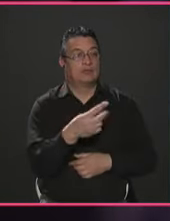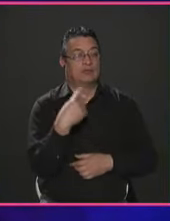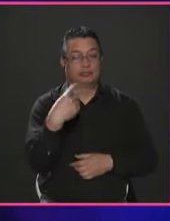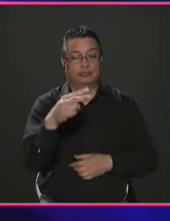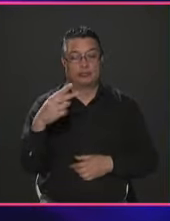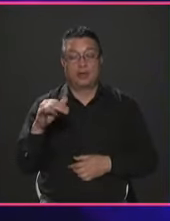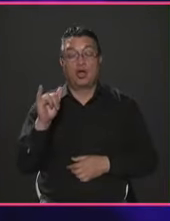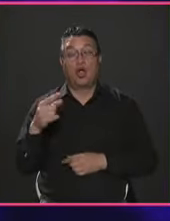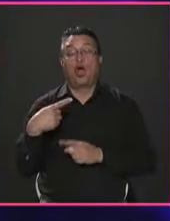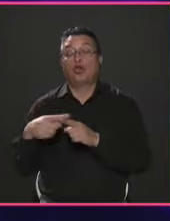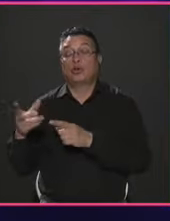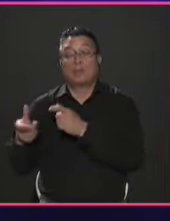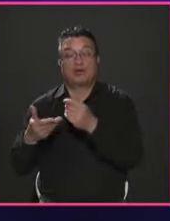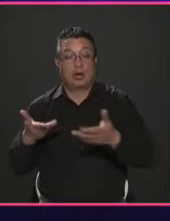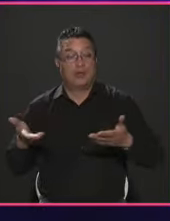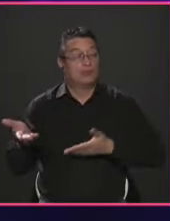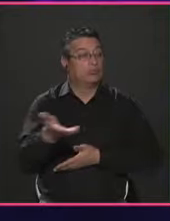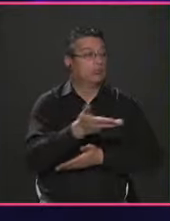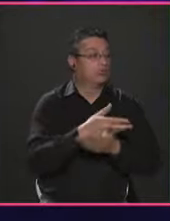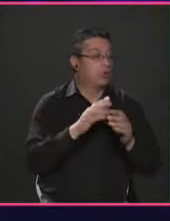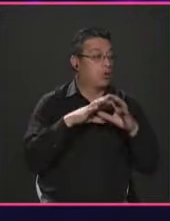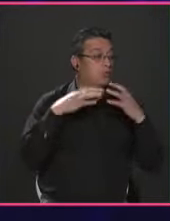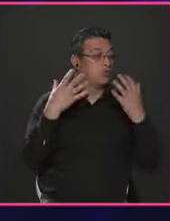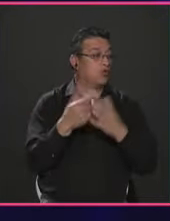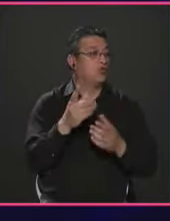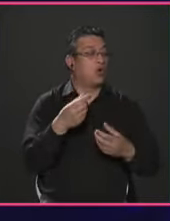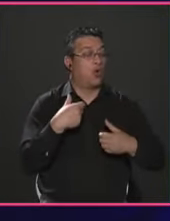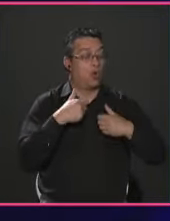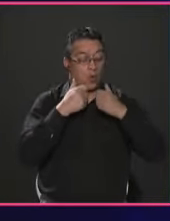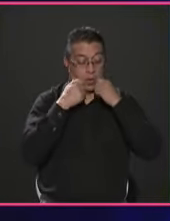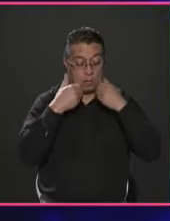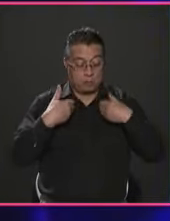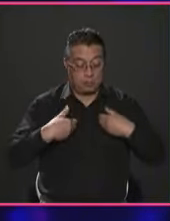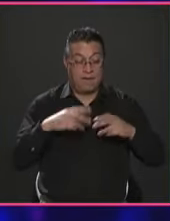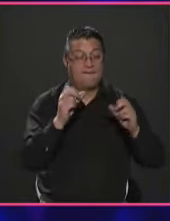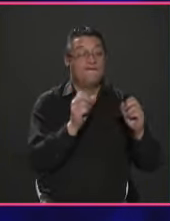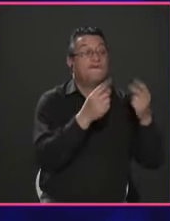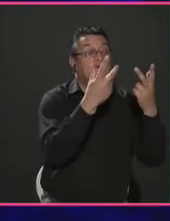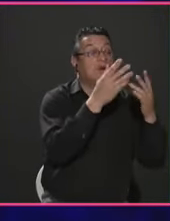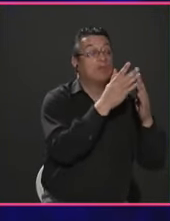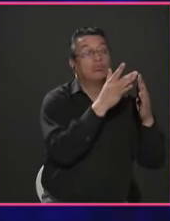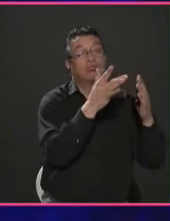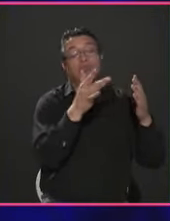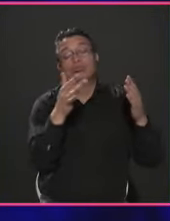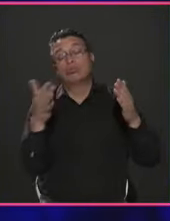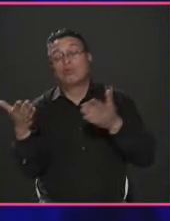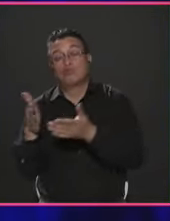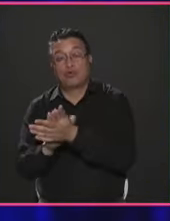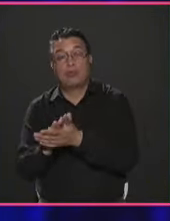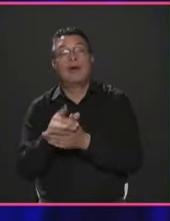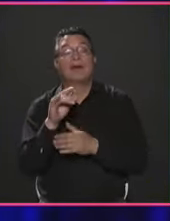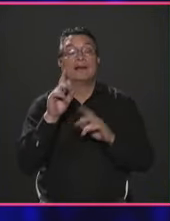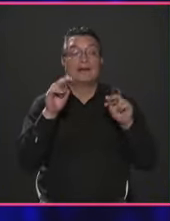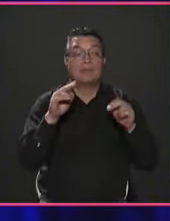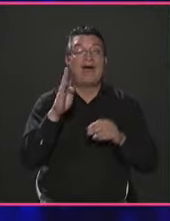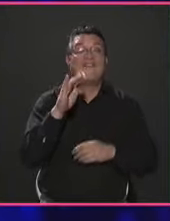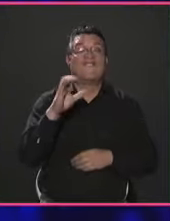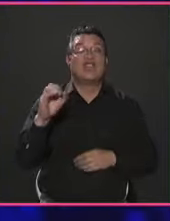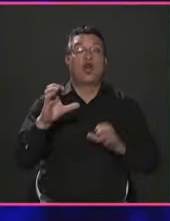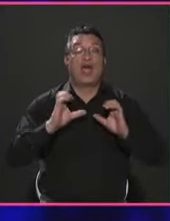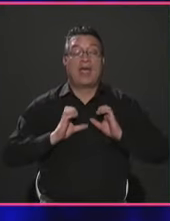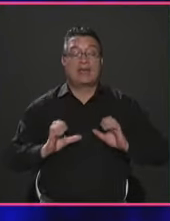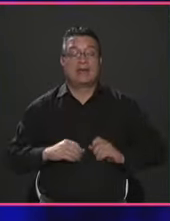con otras personas en este mundo entero como cuerpos que viven y mueren hay muchos temas de la bitica que todos ya conocemos